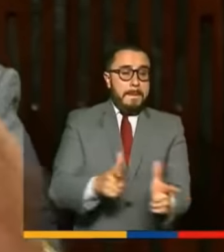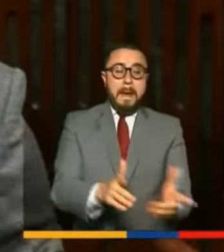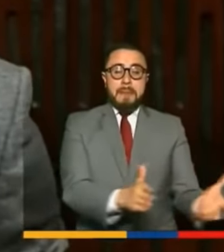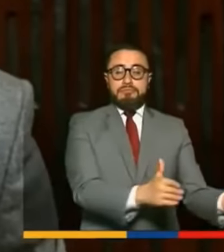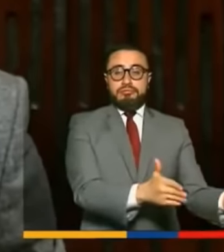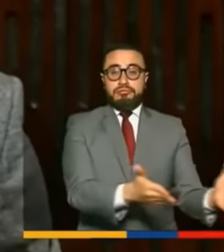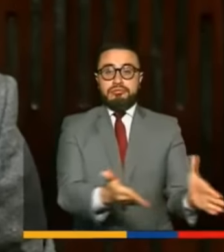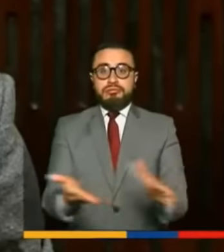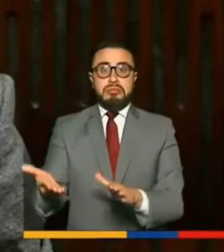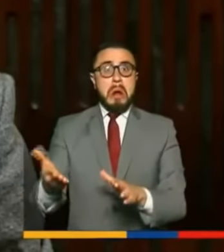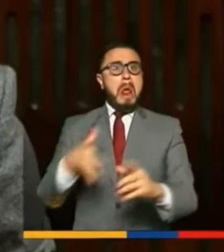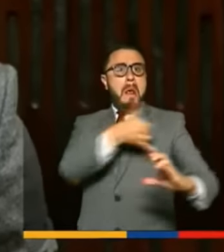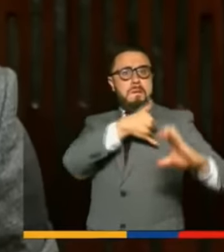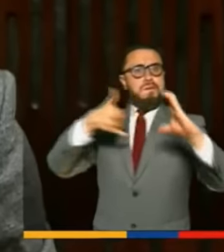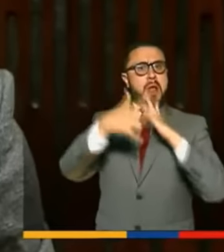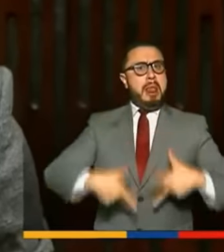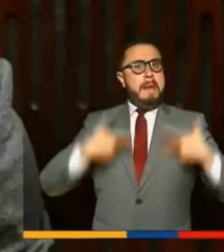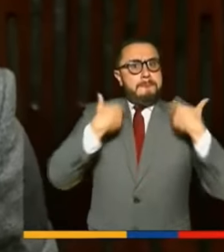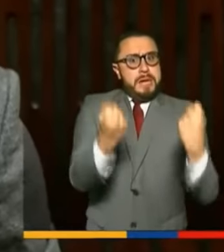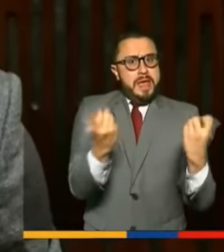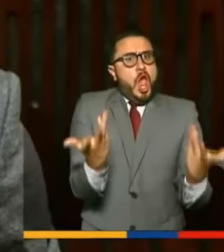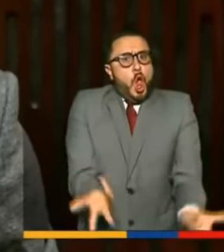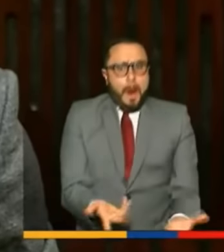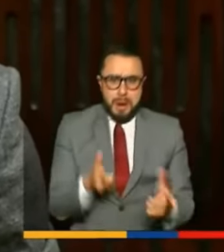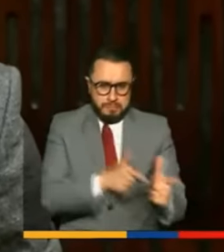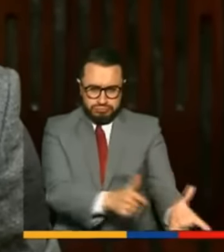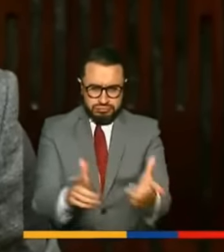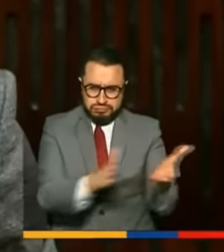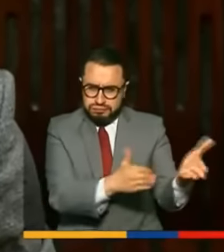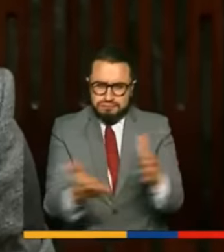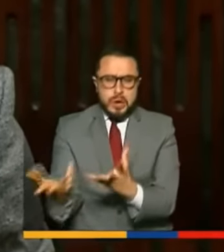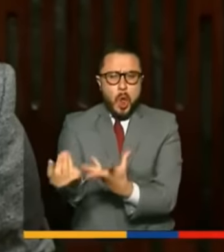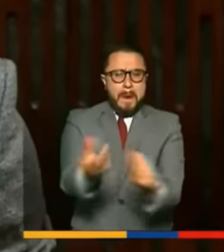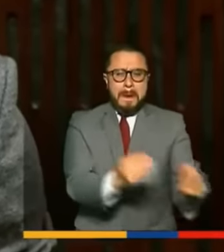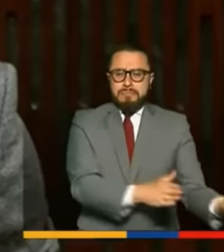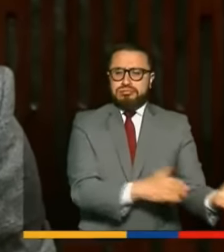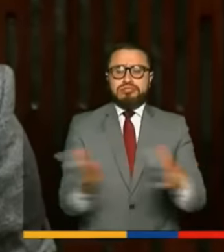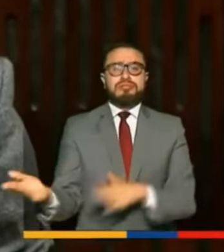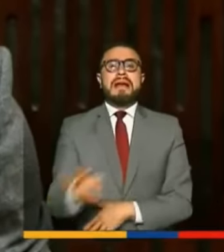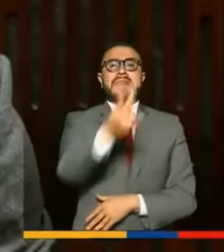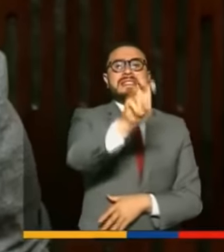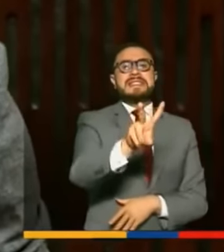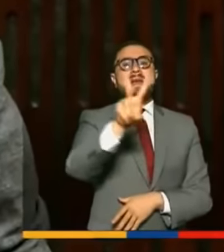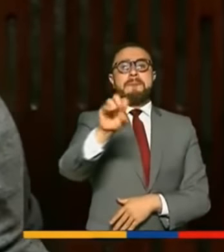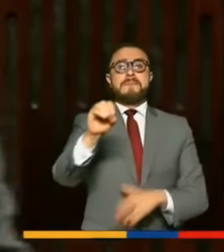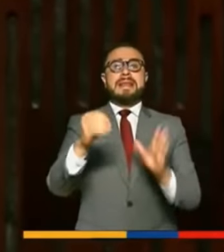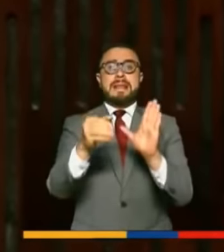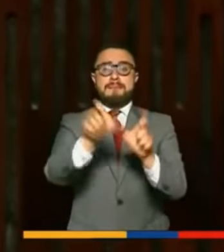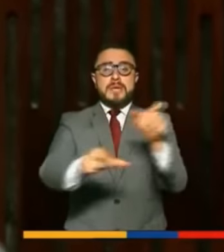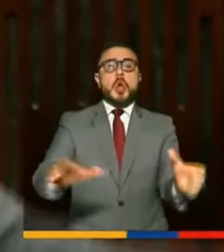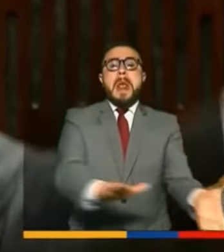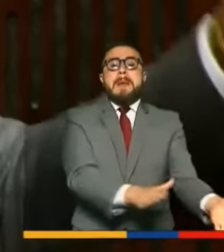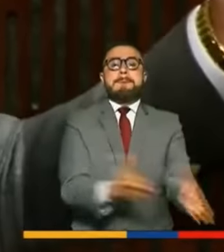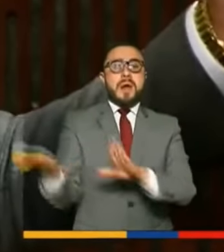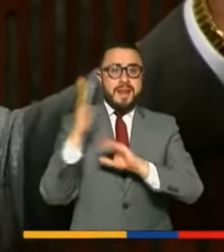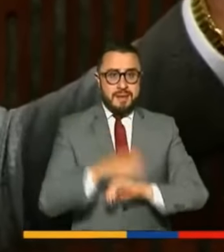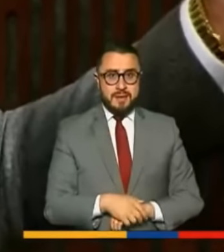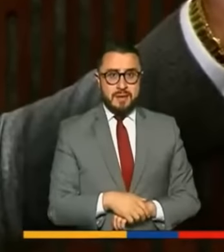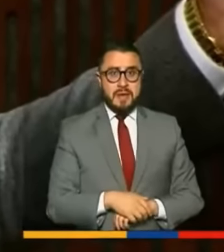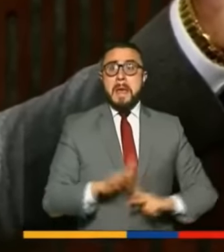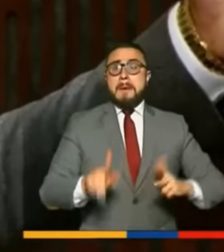masacres en la potencia mundial de la vida, en donde se han cobrado más de 720 víctimas. Ni hablar